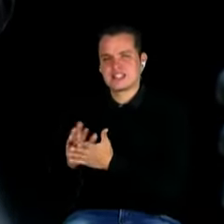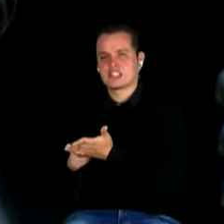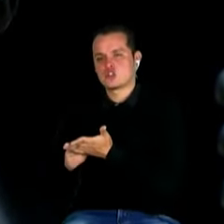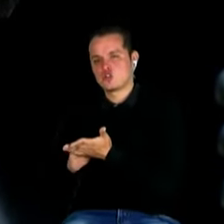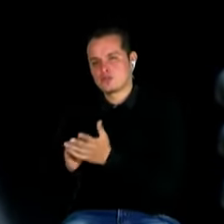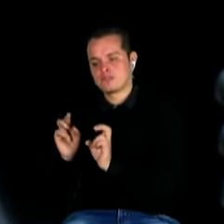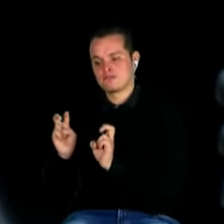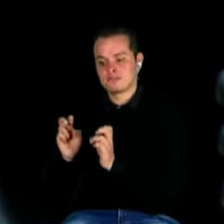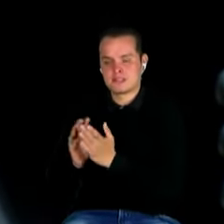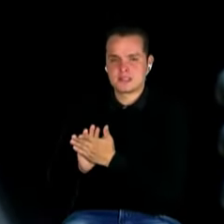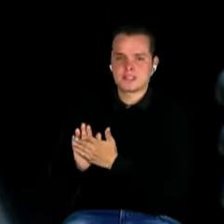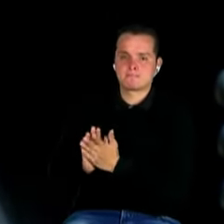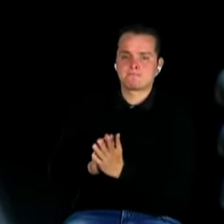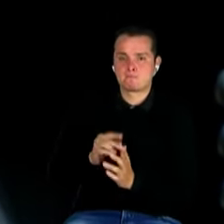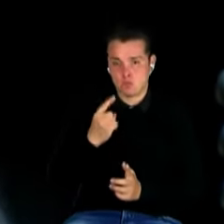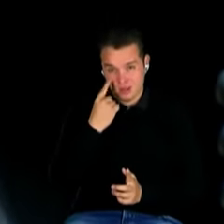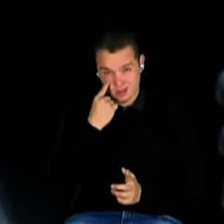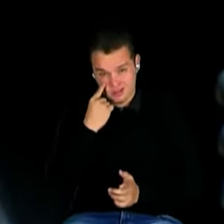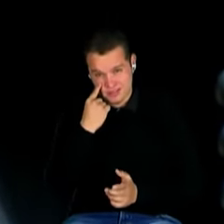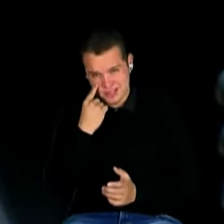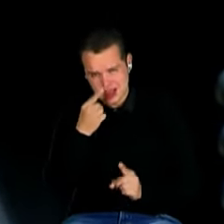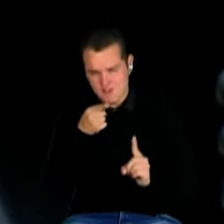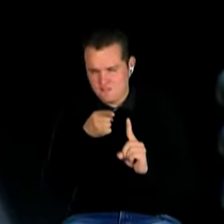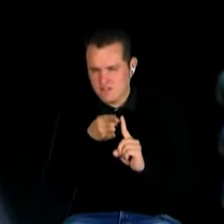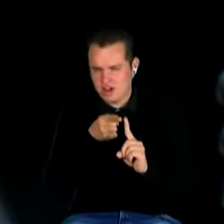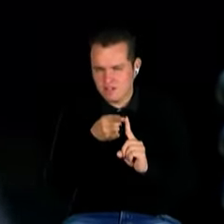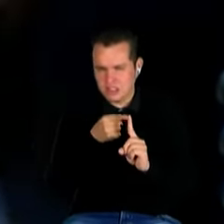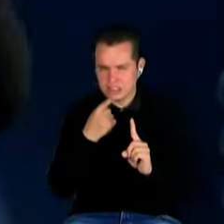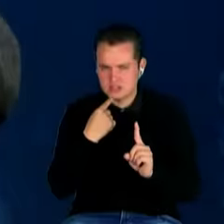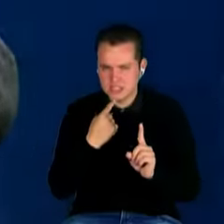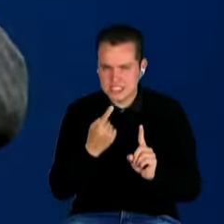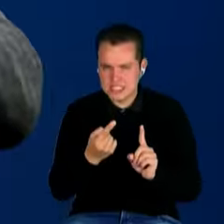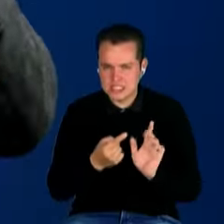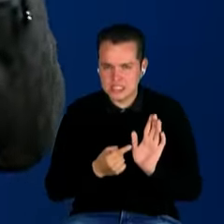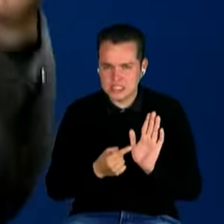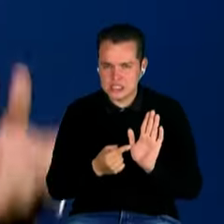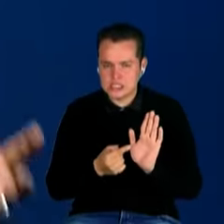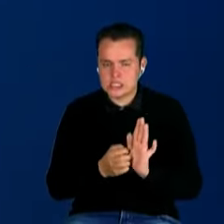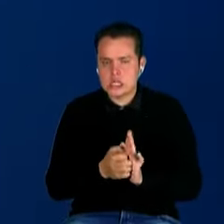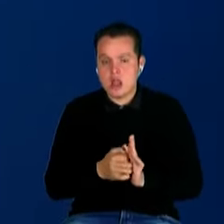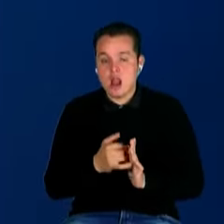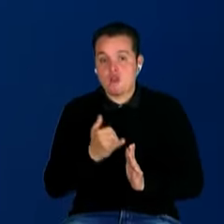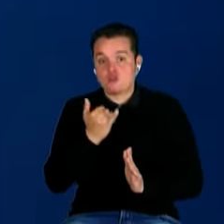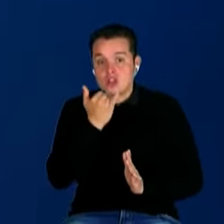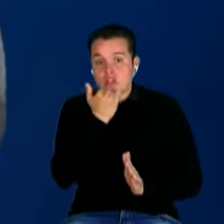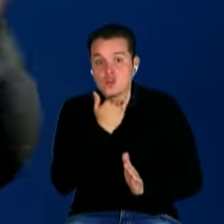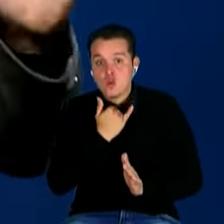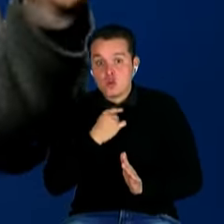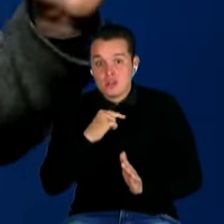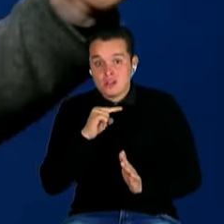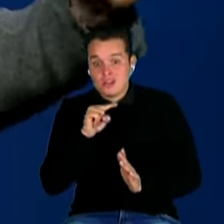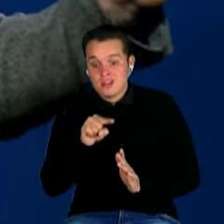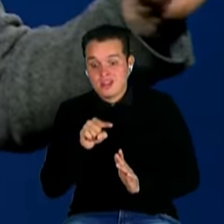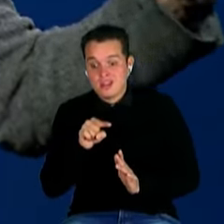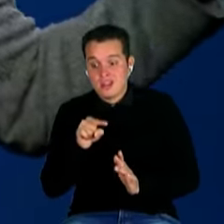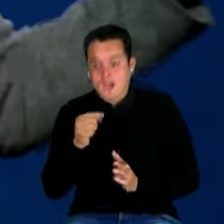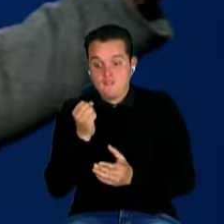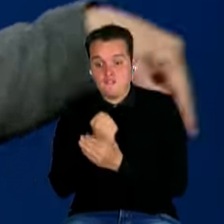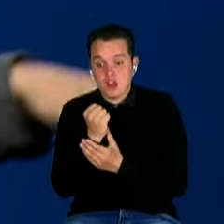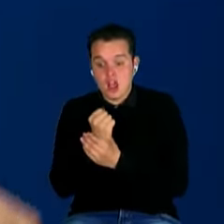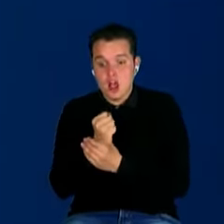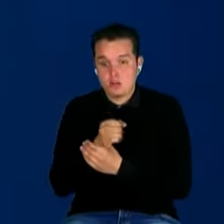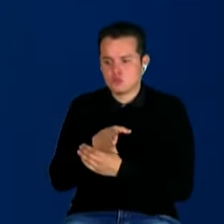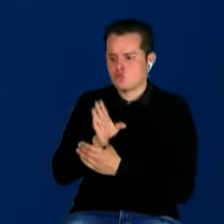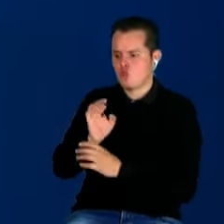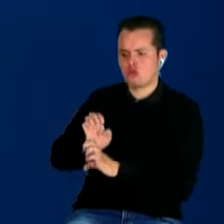sus temas. Pero lo que quiero dar énfasis es que a causa de sus errores, Dios no abortó el propósito